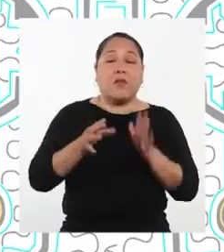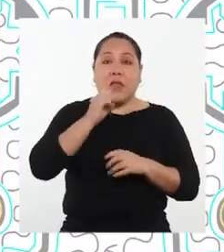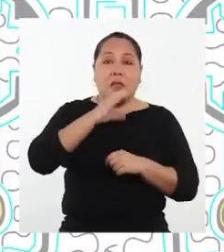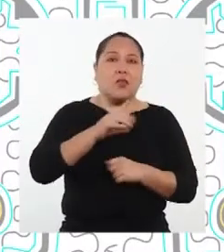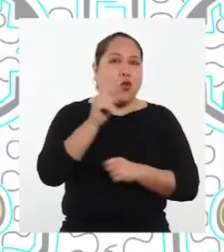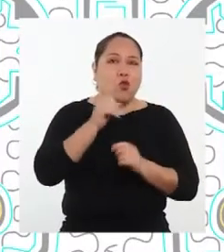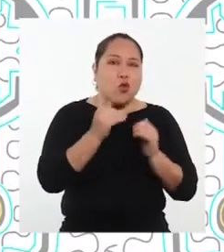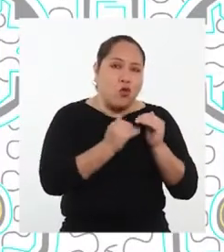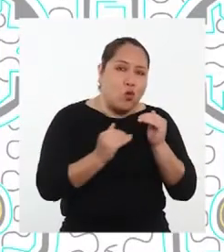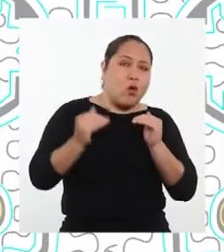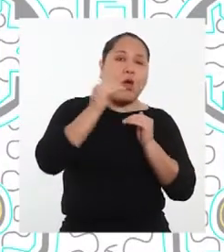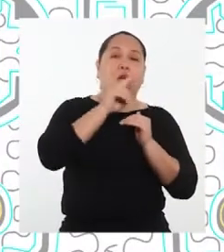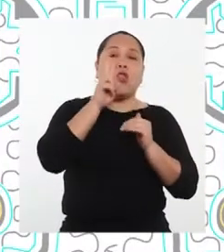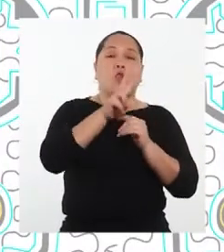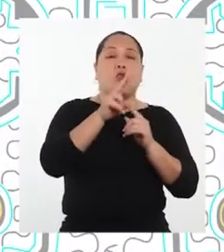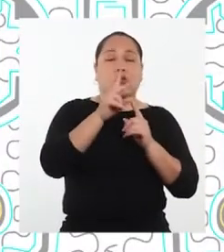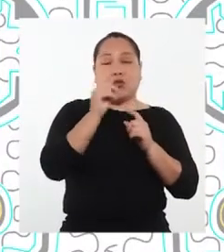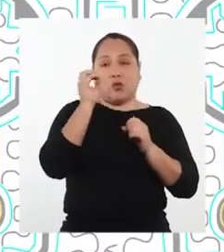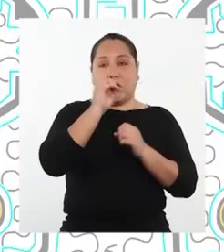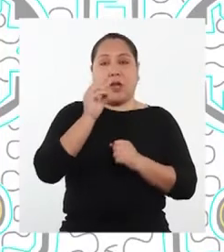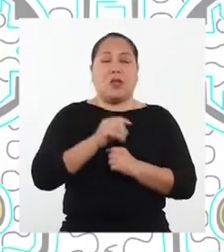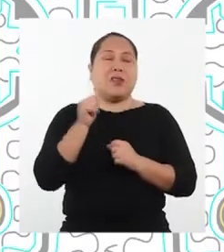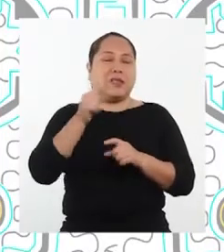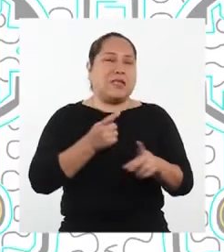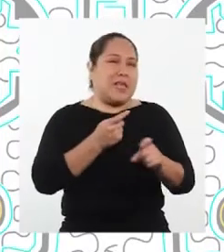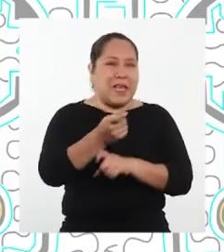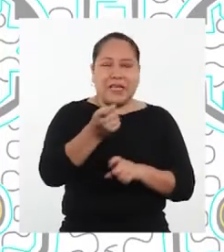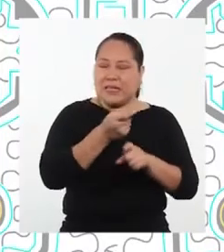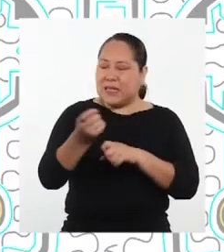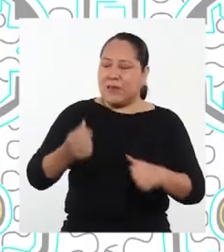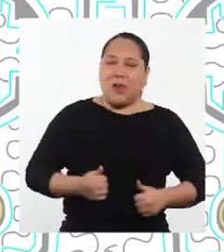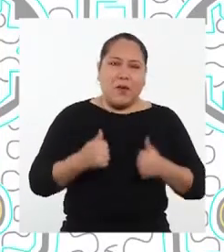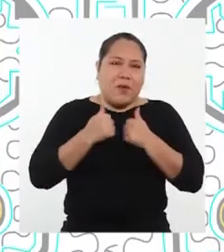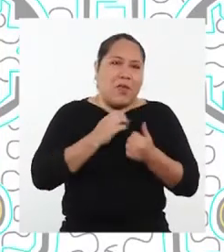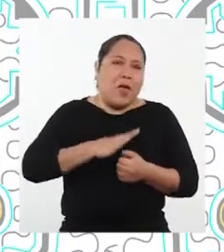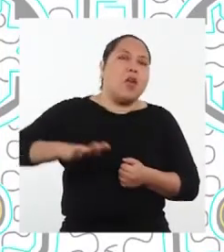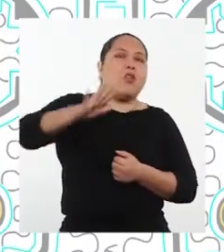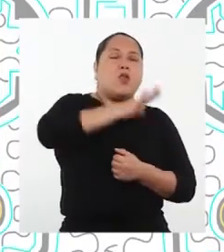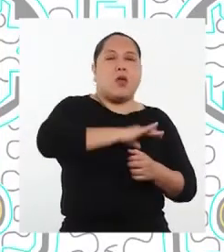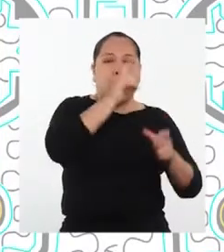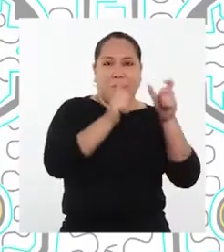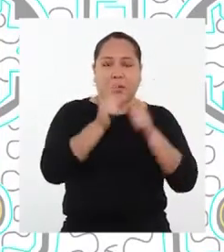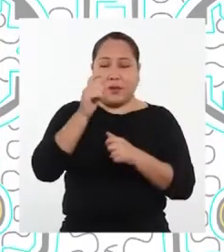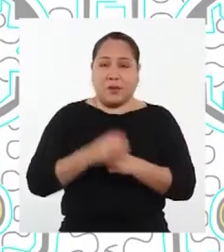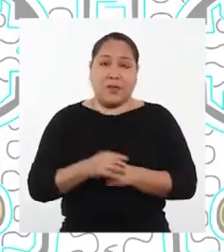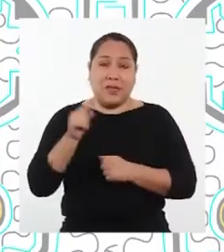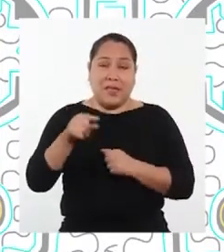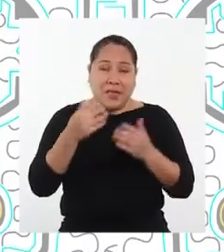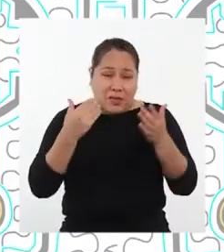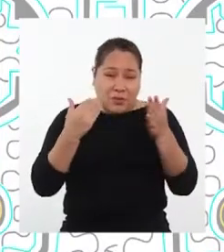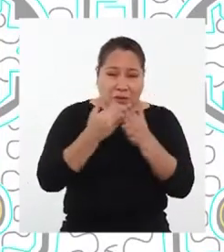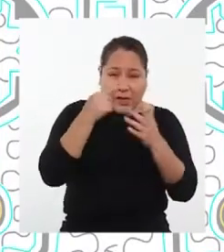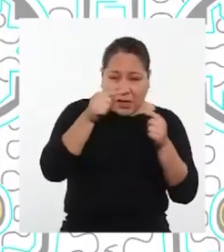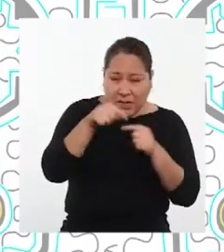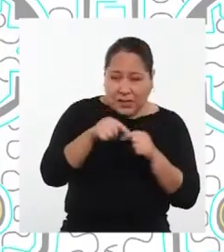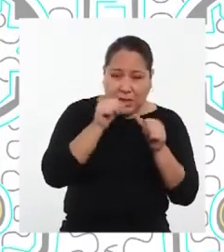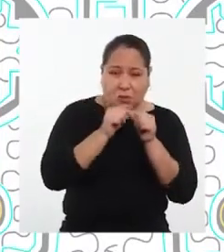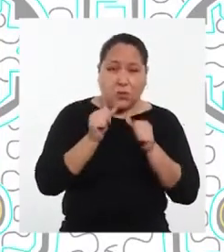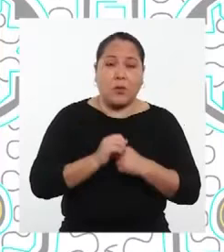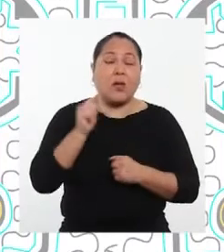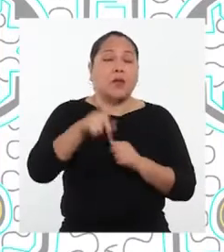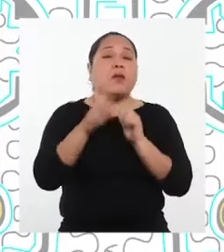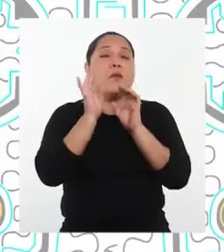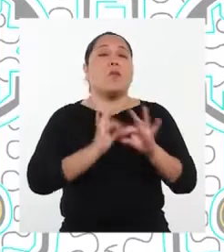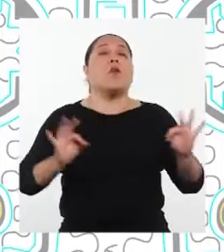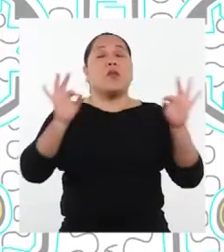superar los 2 grados Celsius, pues podría ser desastroso para la vida de todos los seres vivos, y estamos muy cerca de ese número. Por